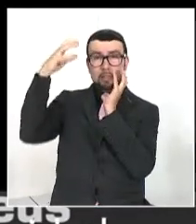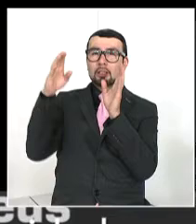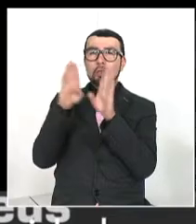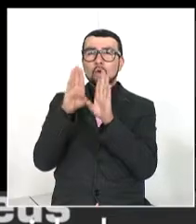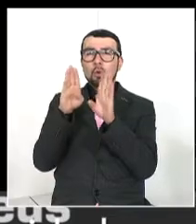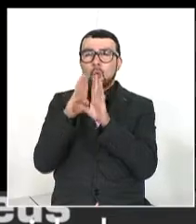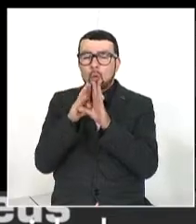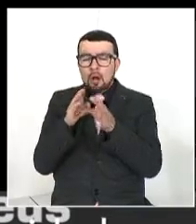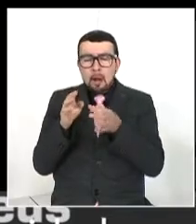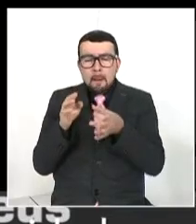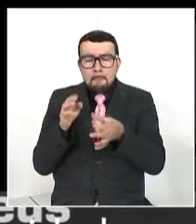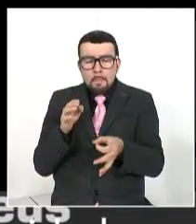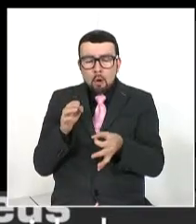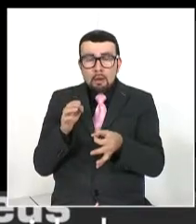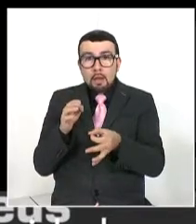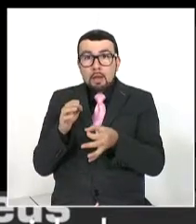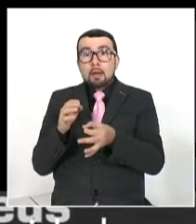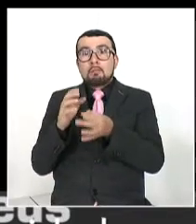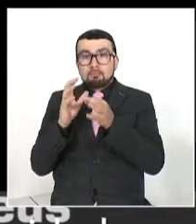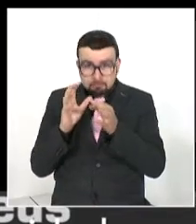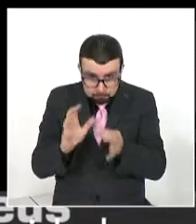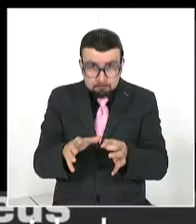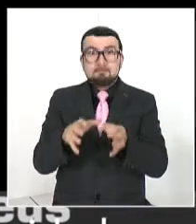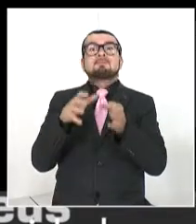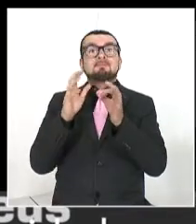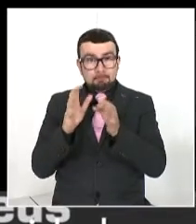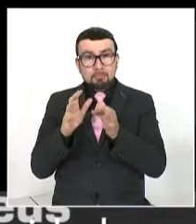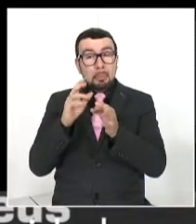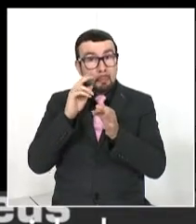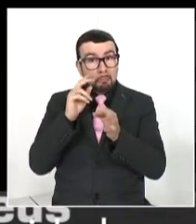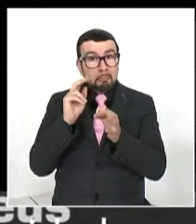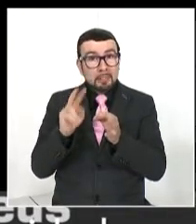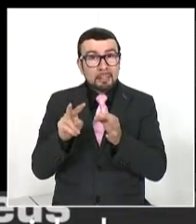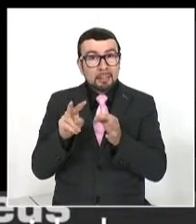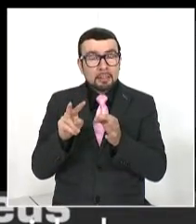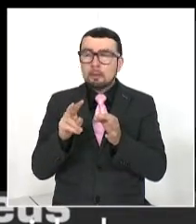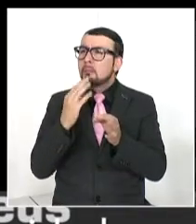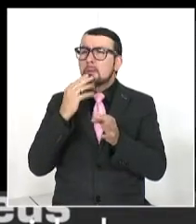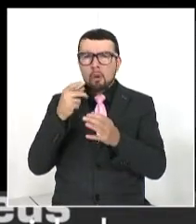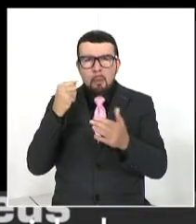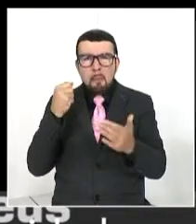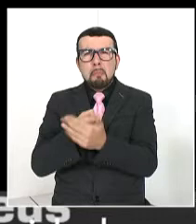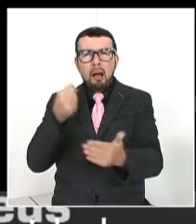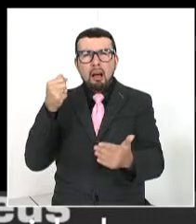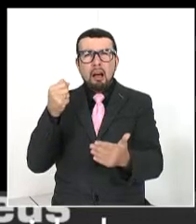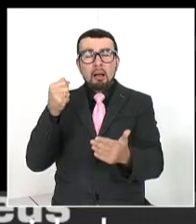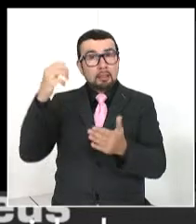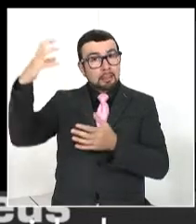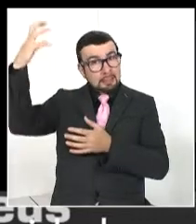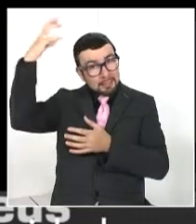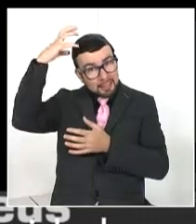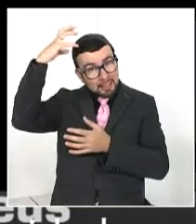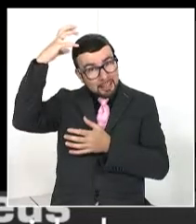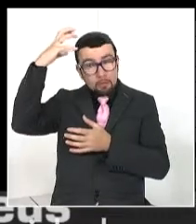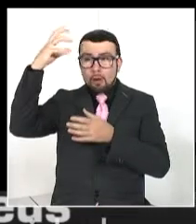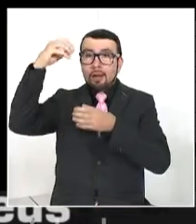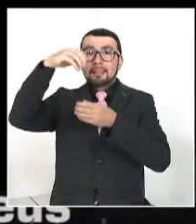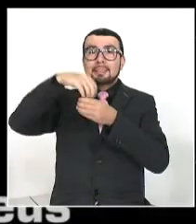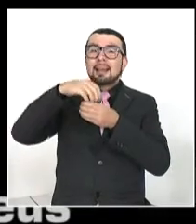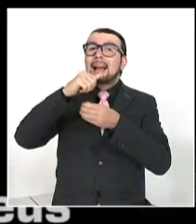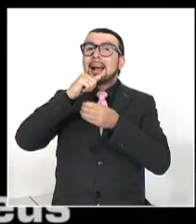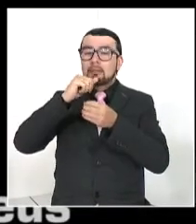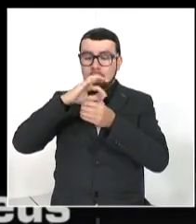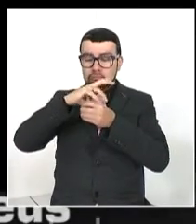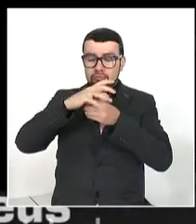bolita, y cuando se da ese movimiento, ustedes vieron, miren, ahí por ejemplo está el golpe. El cerebro está dentro de esa